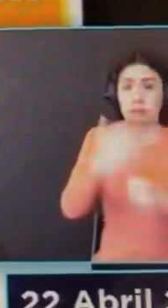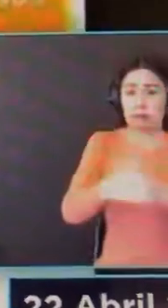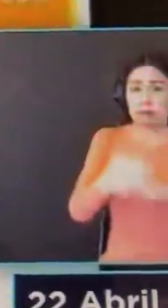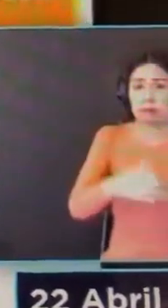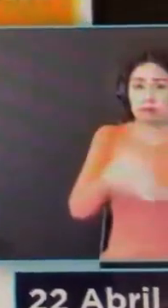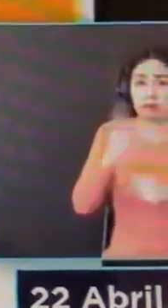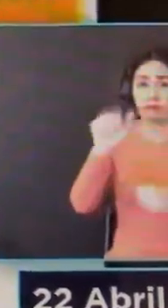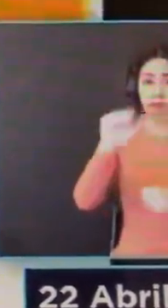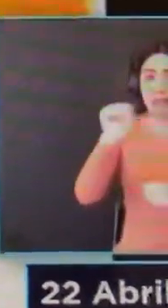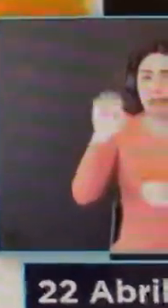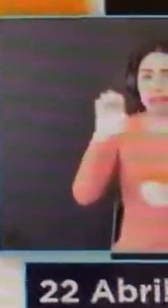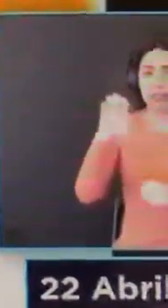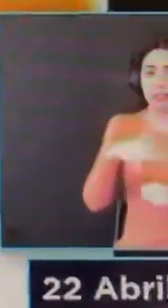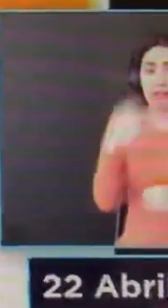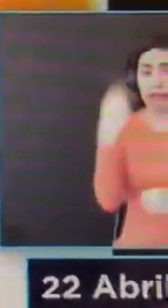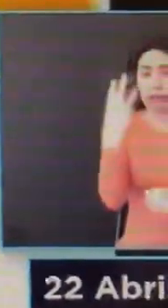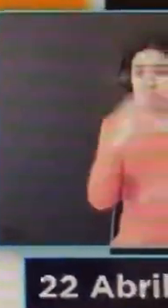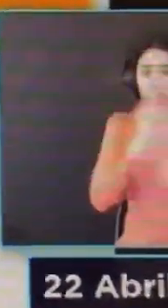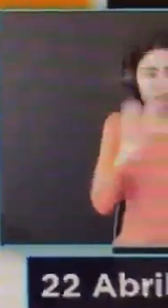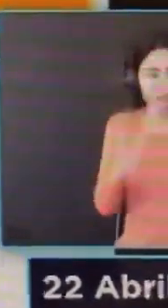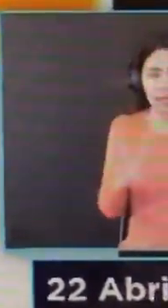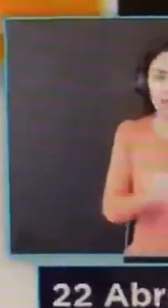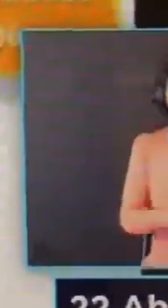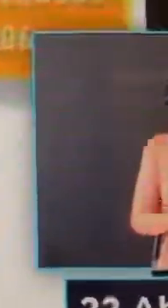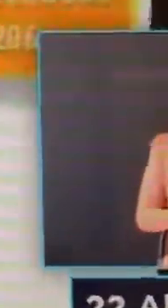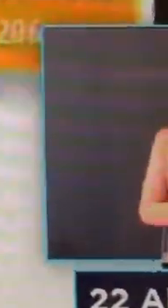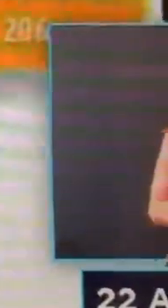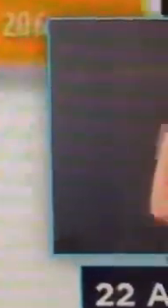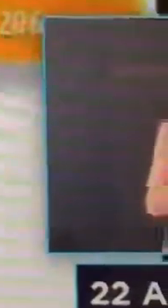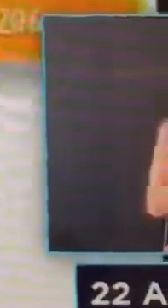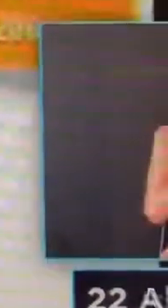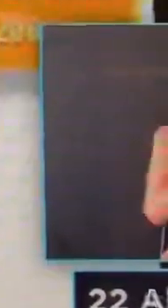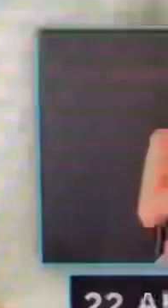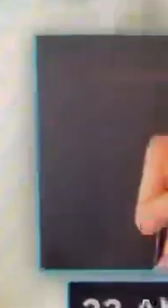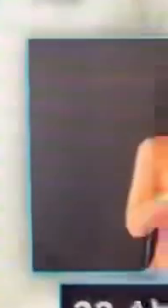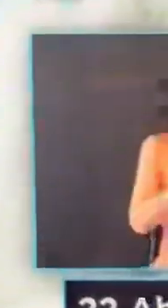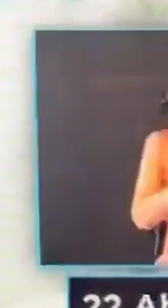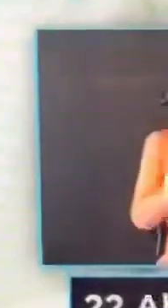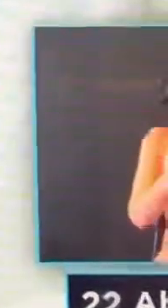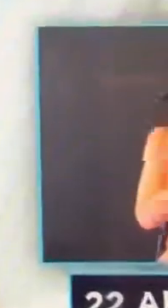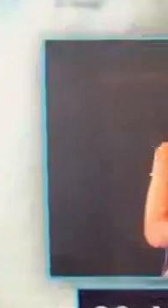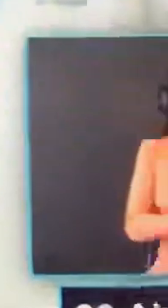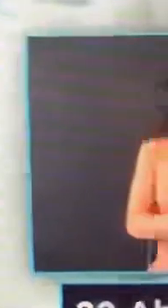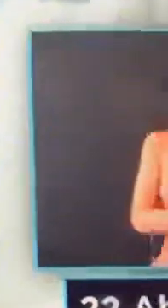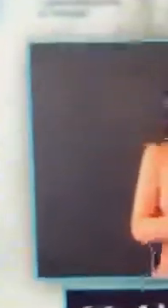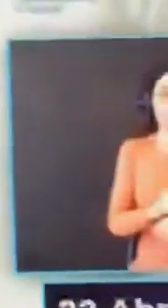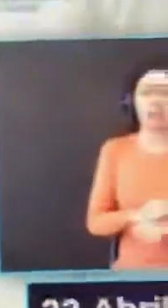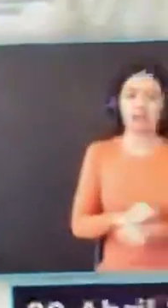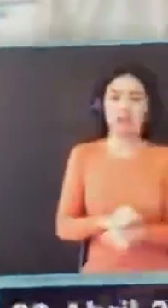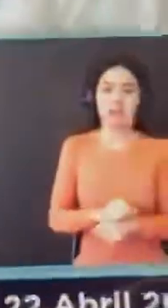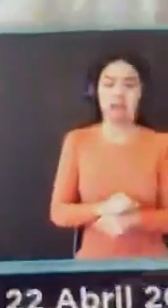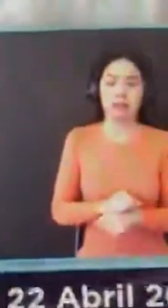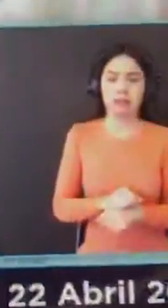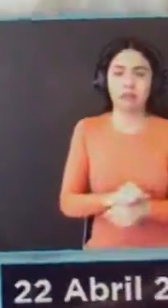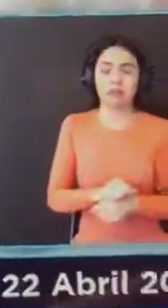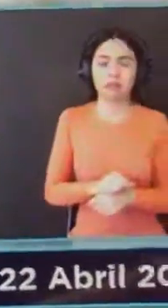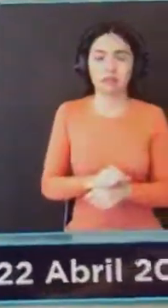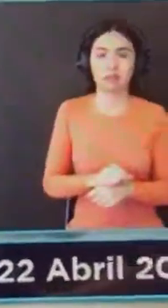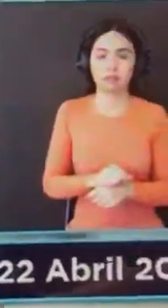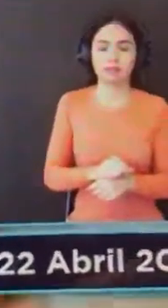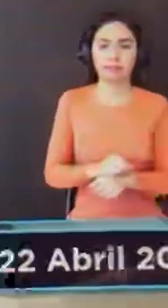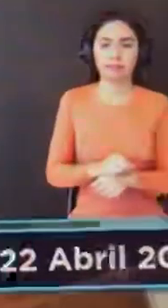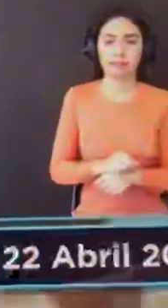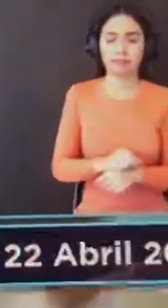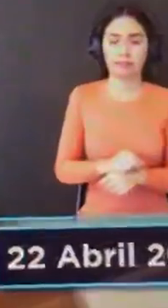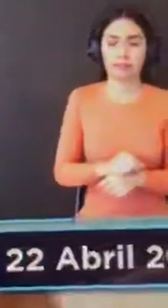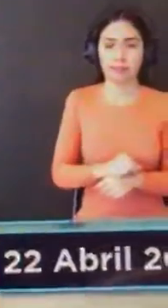es fase 3, es una fase ya avanzada de la epidemia, donde la dispersión pierde de alguna manera la